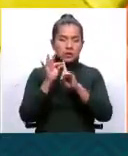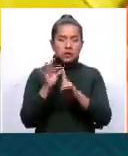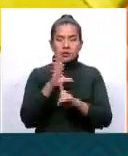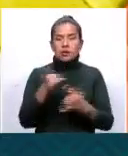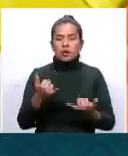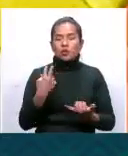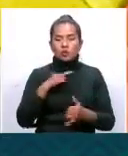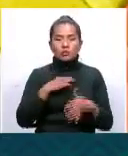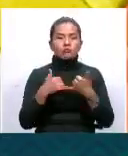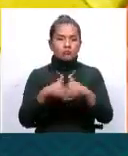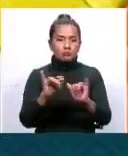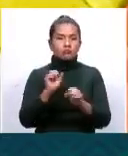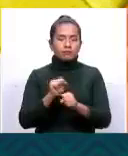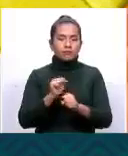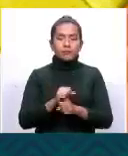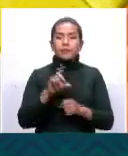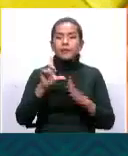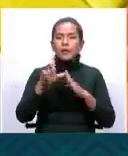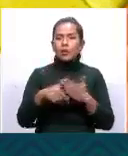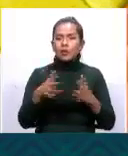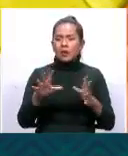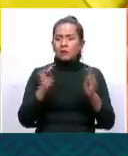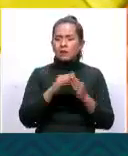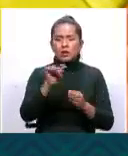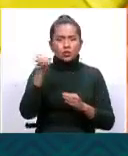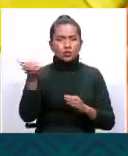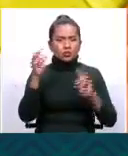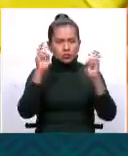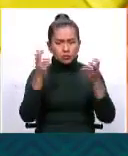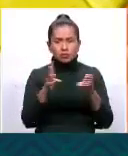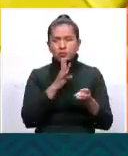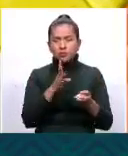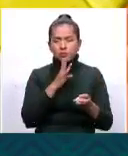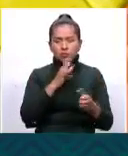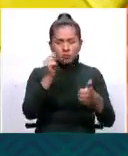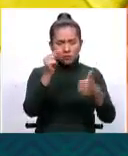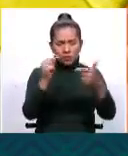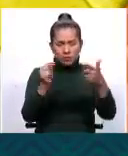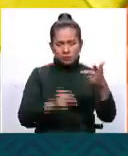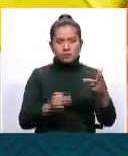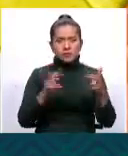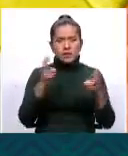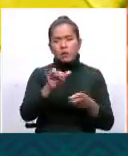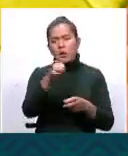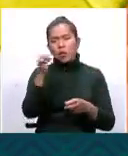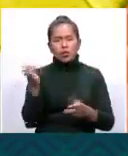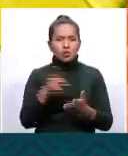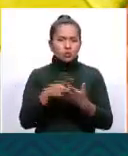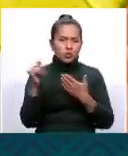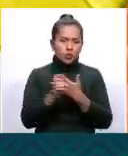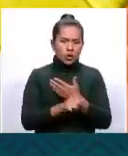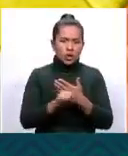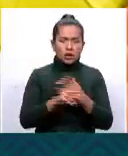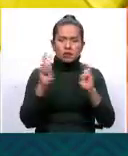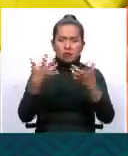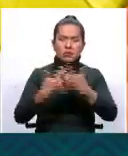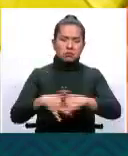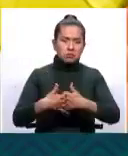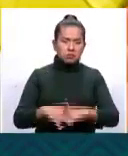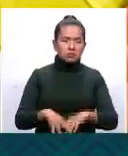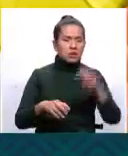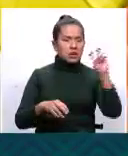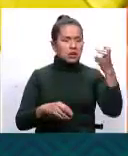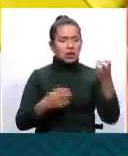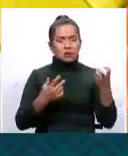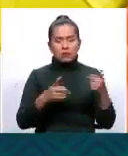seguirlo trabajando. Luego habían varios temas que se habían planteado referidos a otros proyectos industriales, referidos